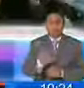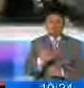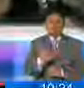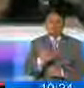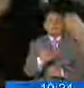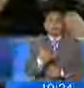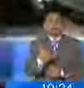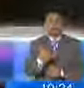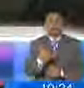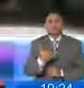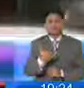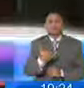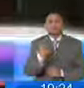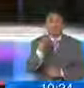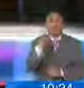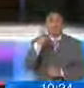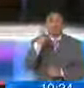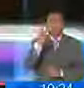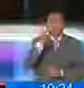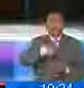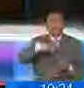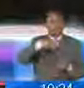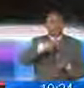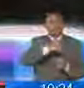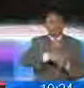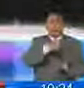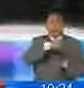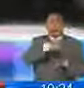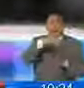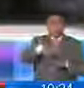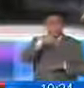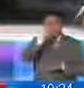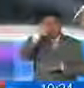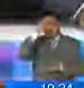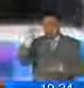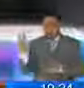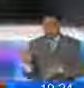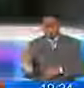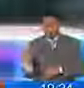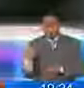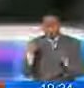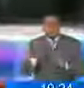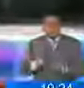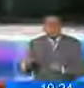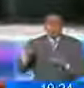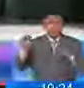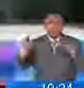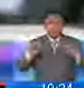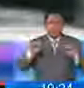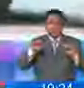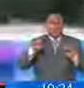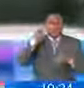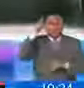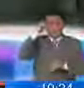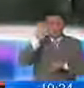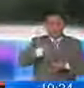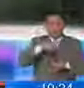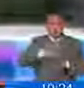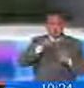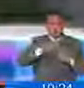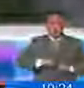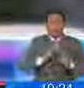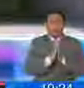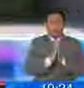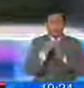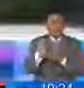tiene previsto que los 2 gobiernos provinciales, tanto el de Pichincha como el de Santo Domingo, hagan un llamado al gobierno nacional para solicitar alguna